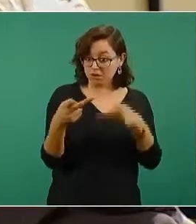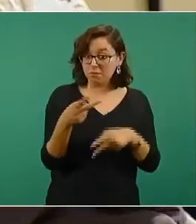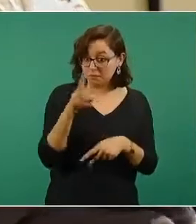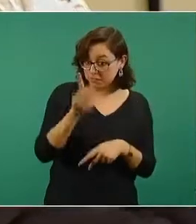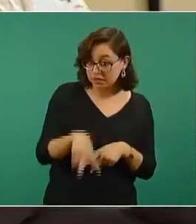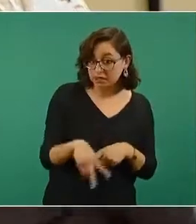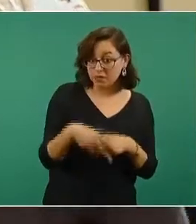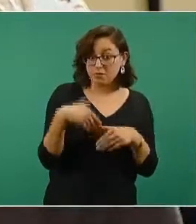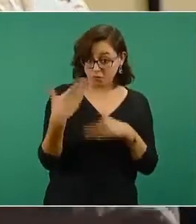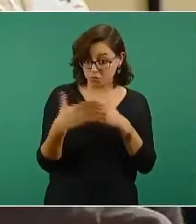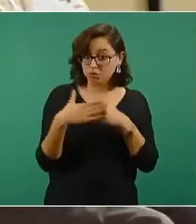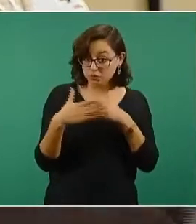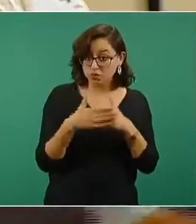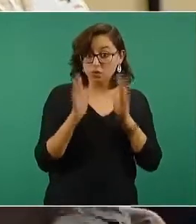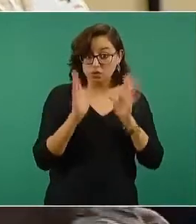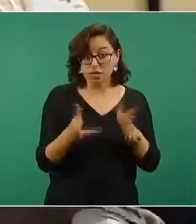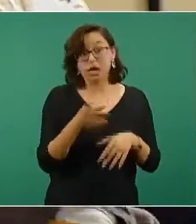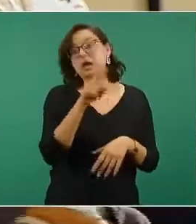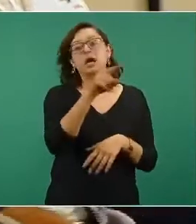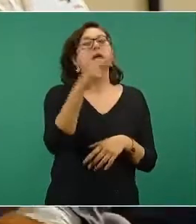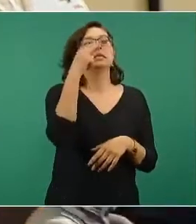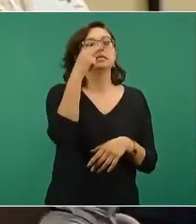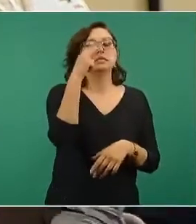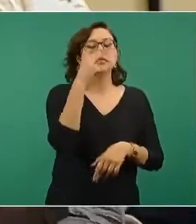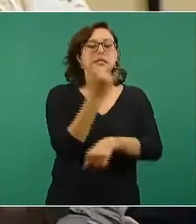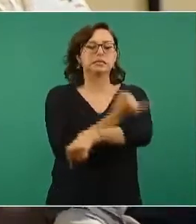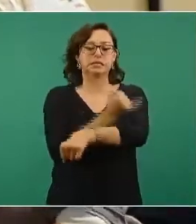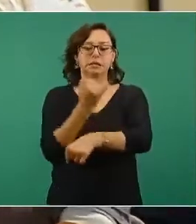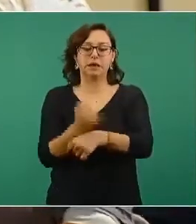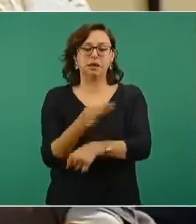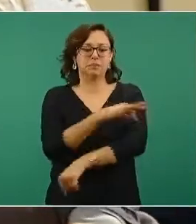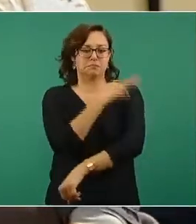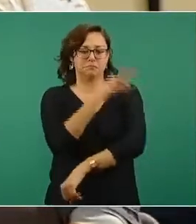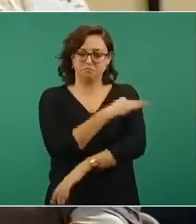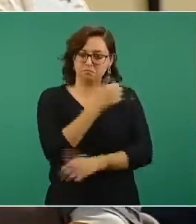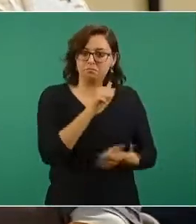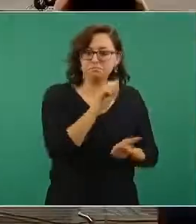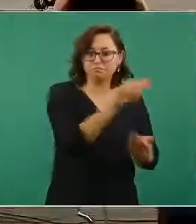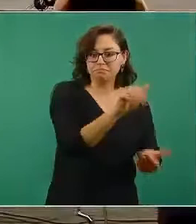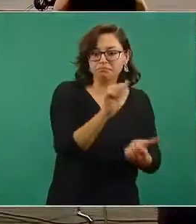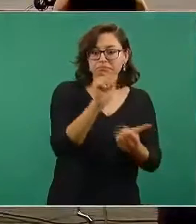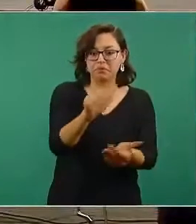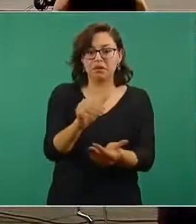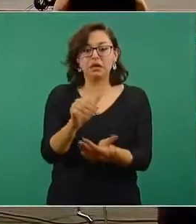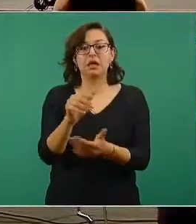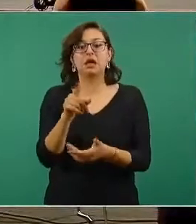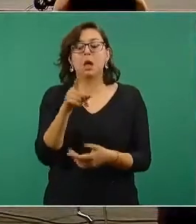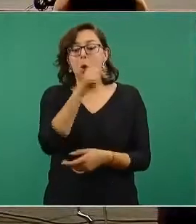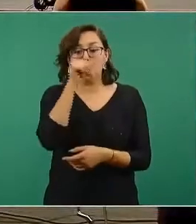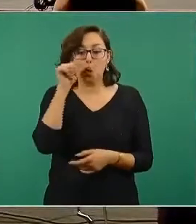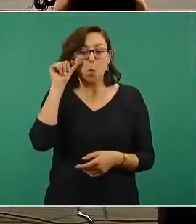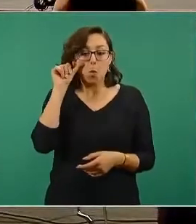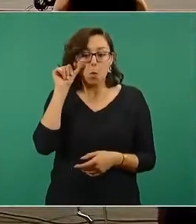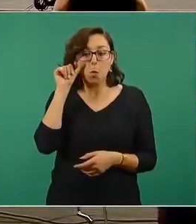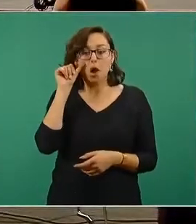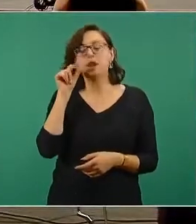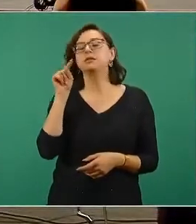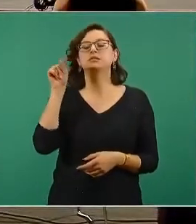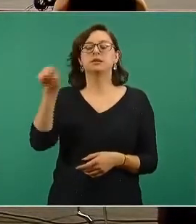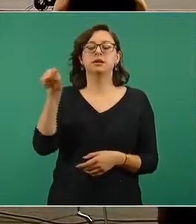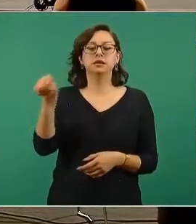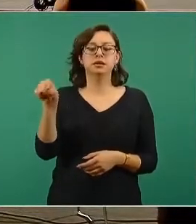contemplado Neza, si está contemplado Iztapalapa, o también se había manejado incluso hasta Benito Juárez, precisamente por el